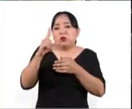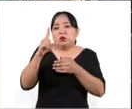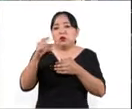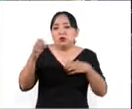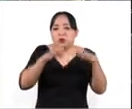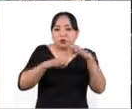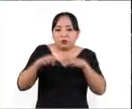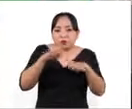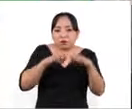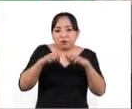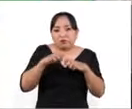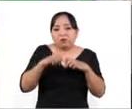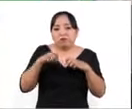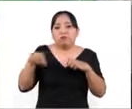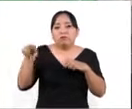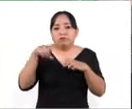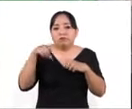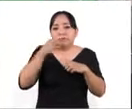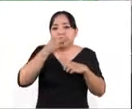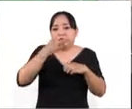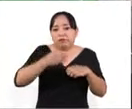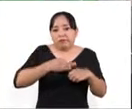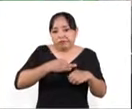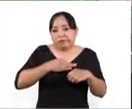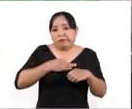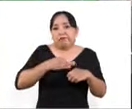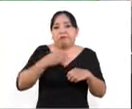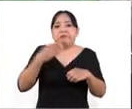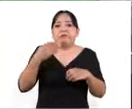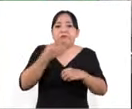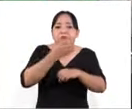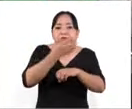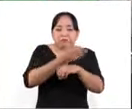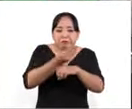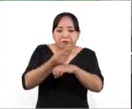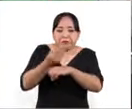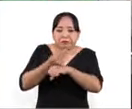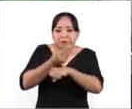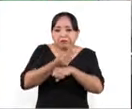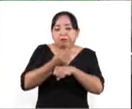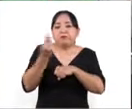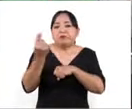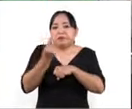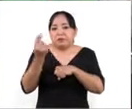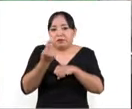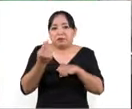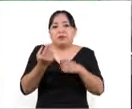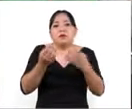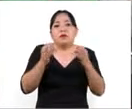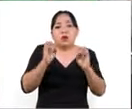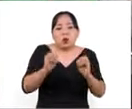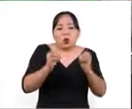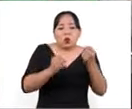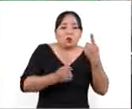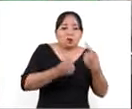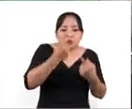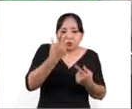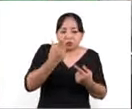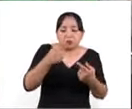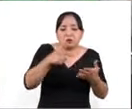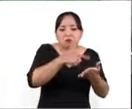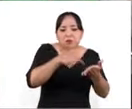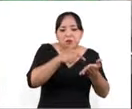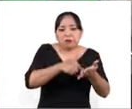sistema de abastecimiento de energía eléctrica para la ciudad y del reporte de las colonias que aún no tienen o que tienen algunos problemas todavía